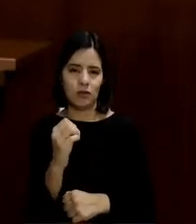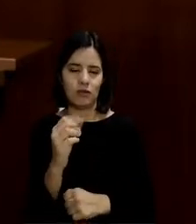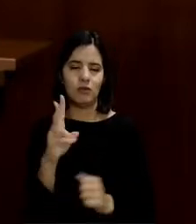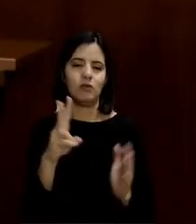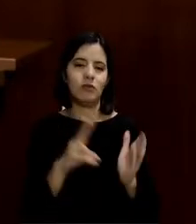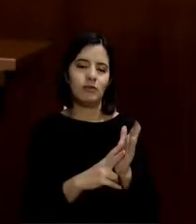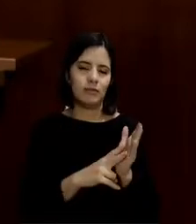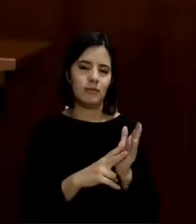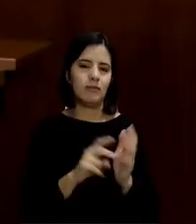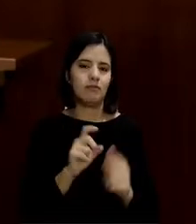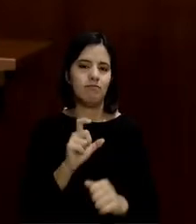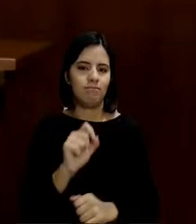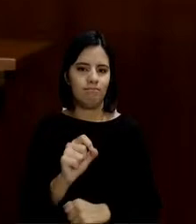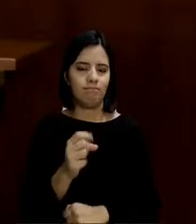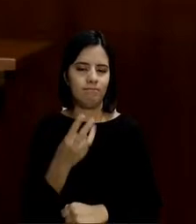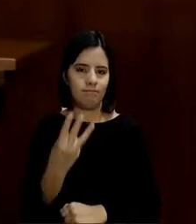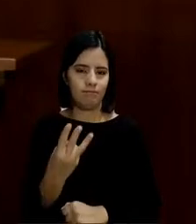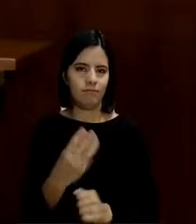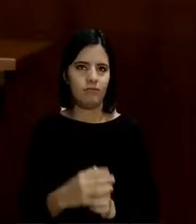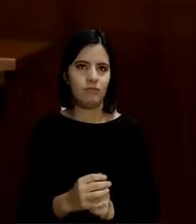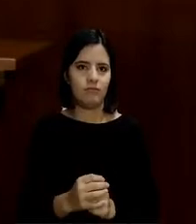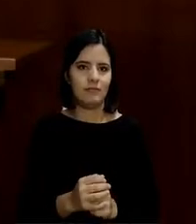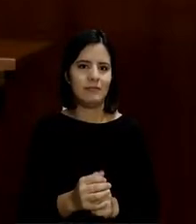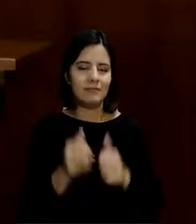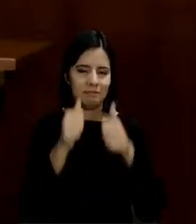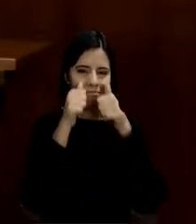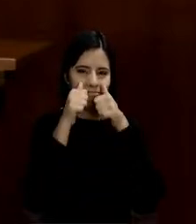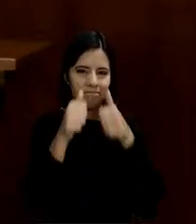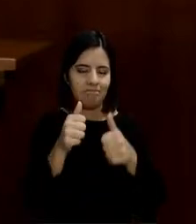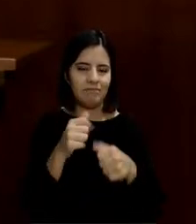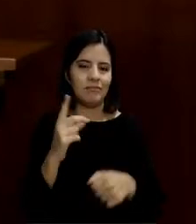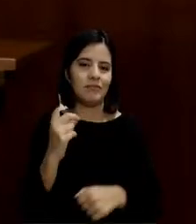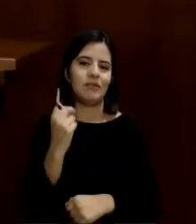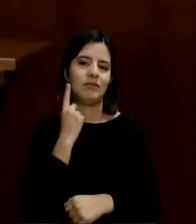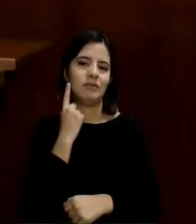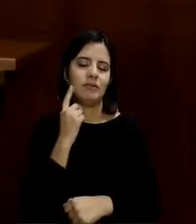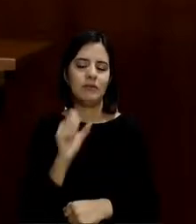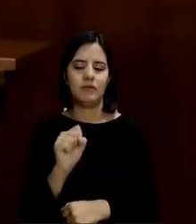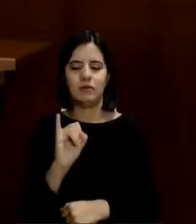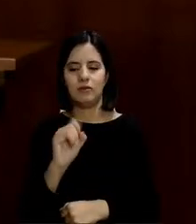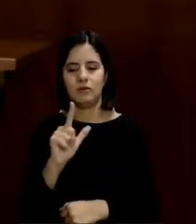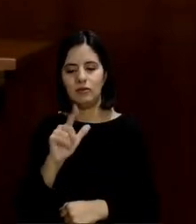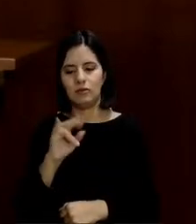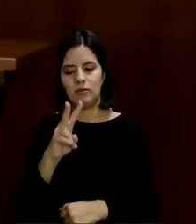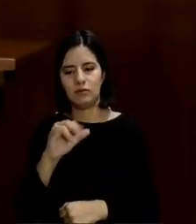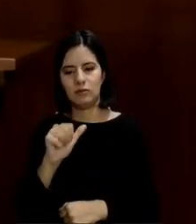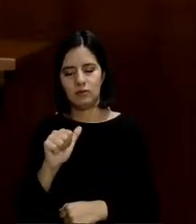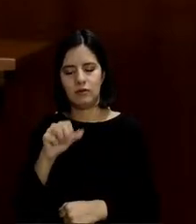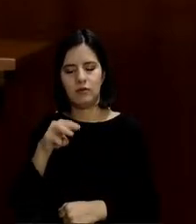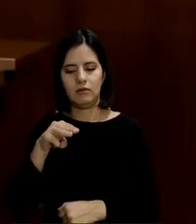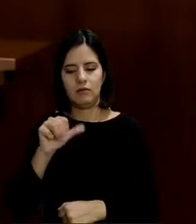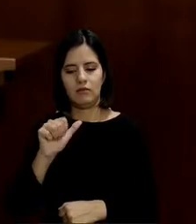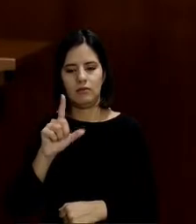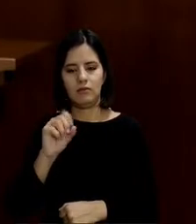del año 2023. Atentamente, diputada Silvia Barberena Maldonado,